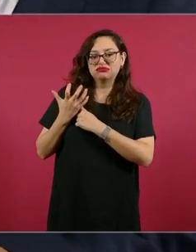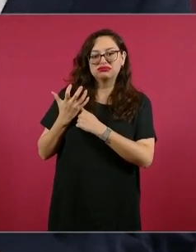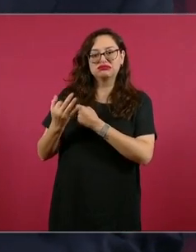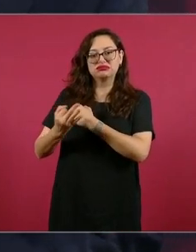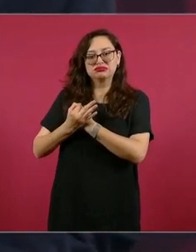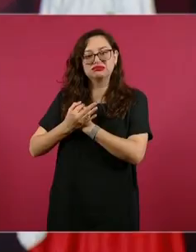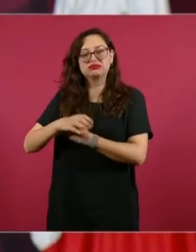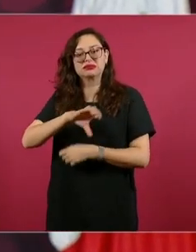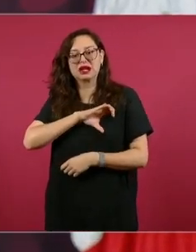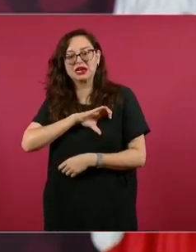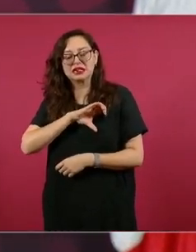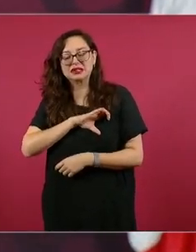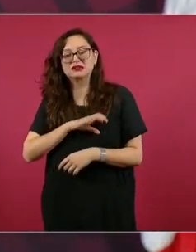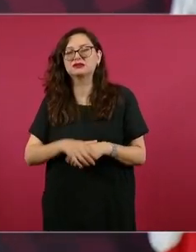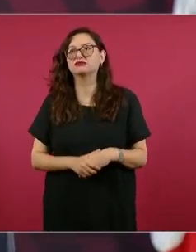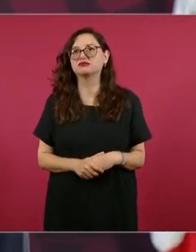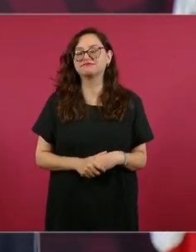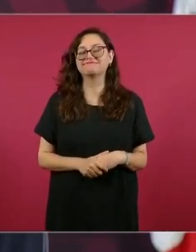tenerle respeto a todos, ¿no?